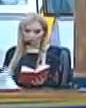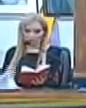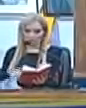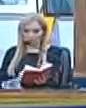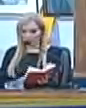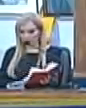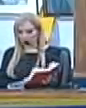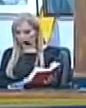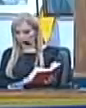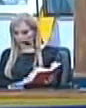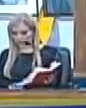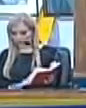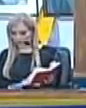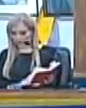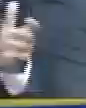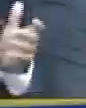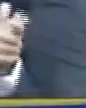no presidente